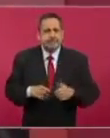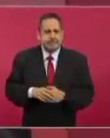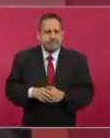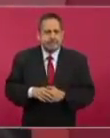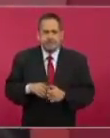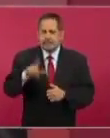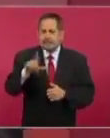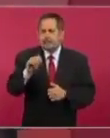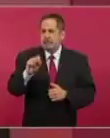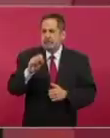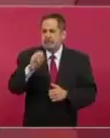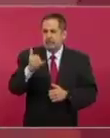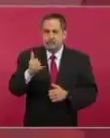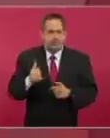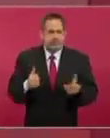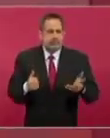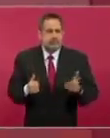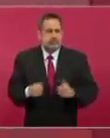Lozoya,